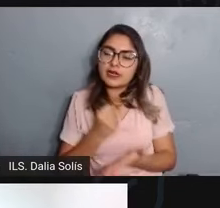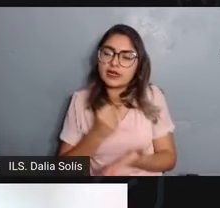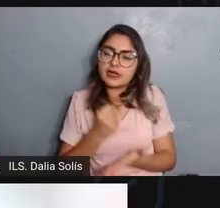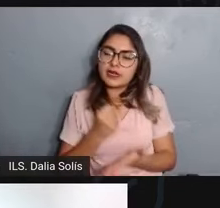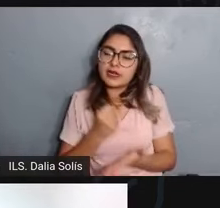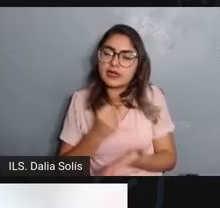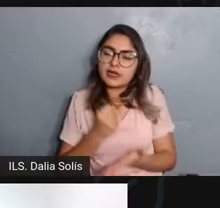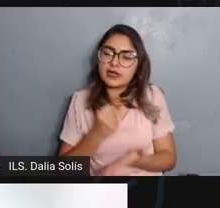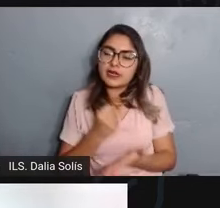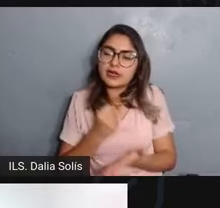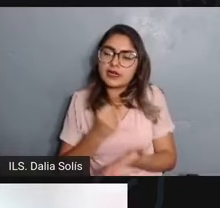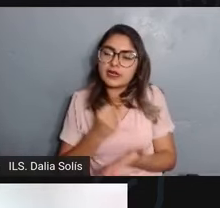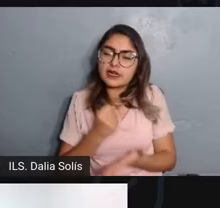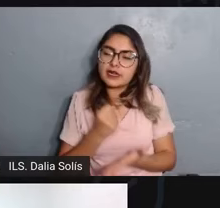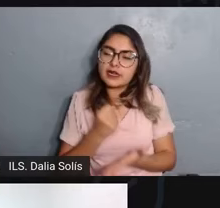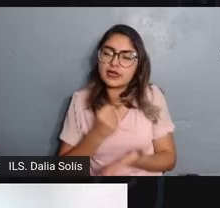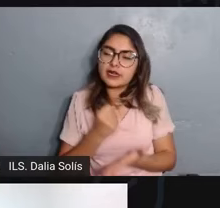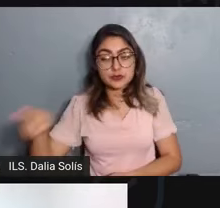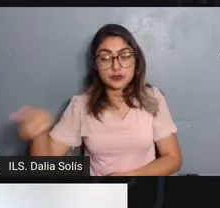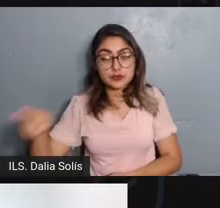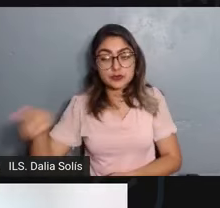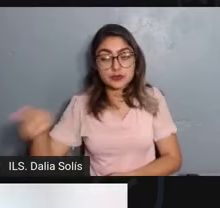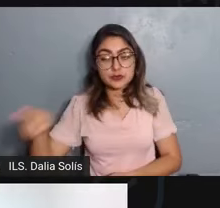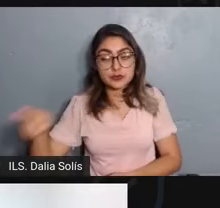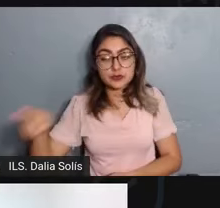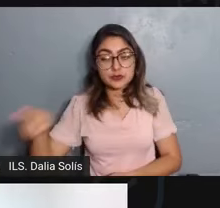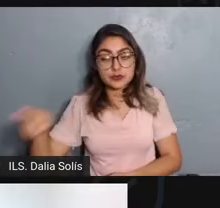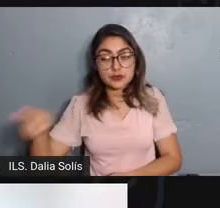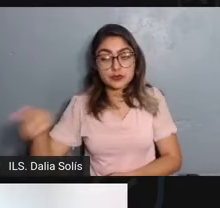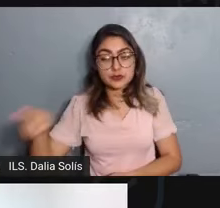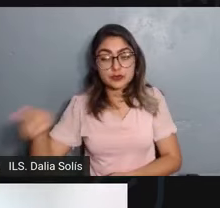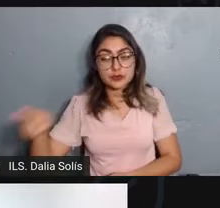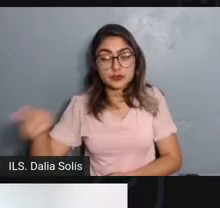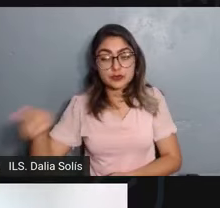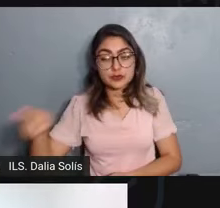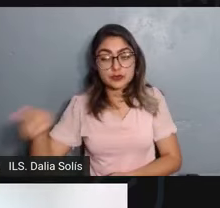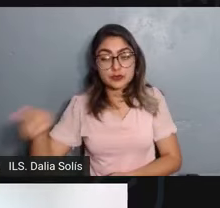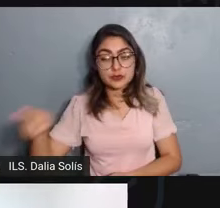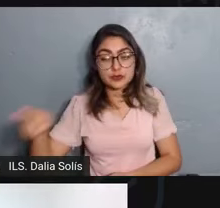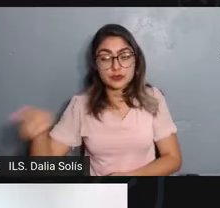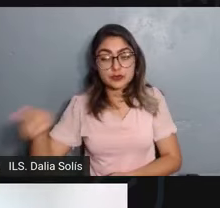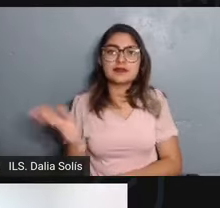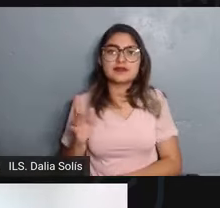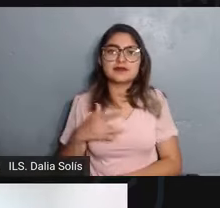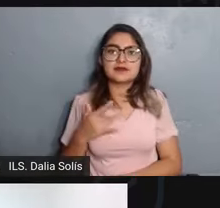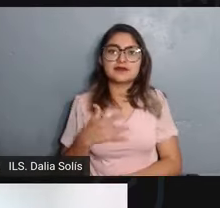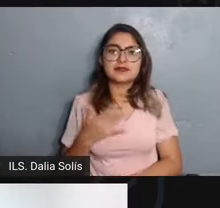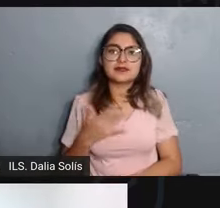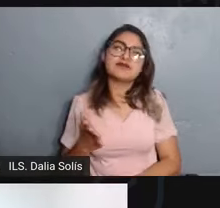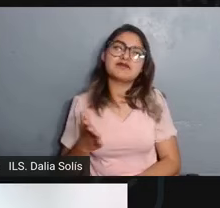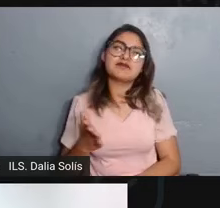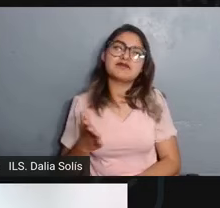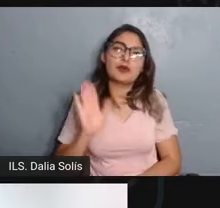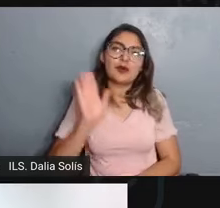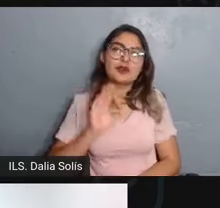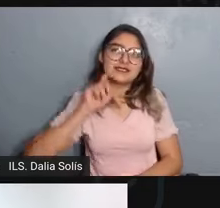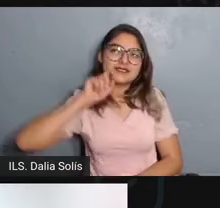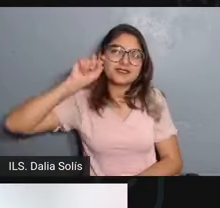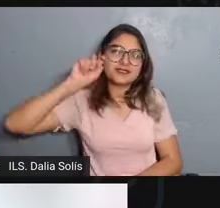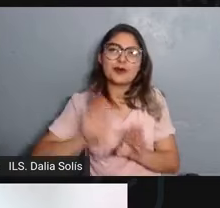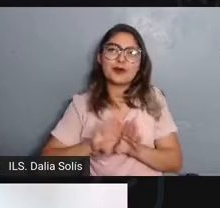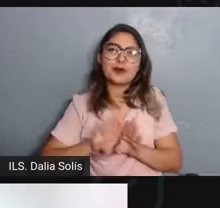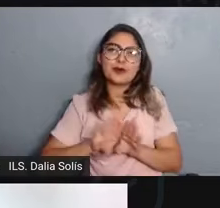su sexualidad a través de esos cuidados, a través de esa reproductividad, que es otro componente justamente de la